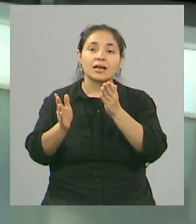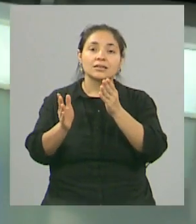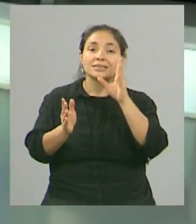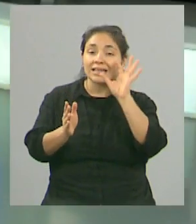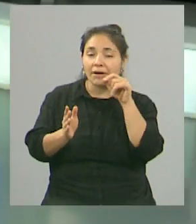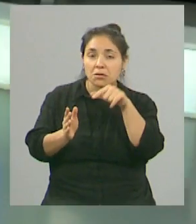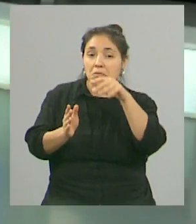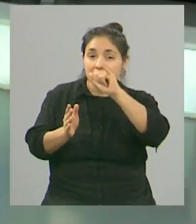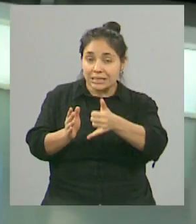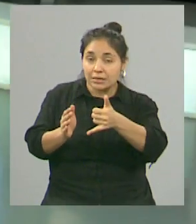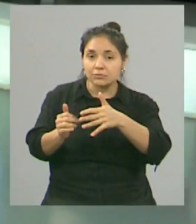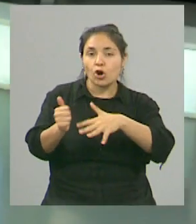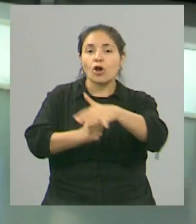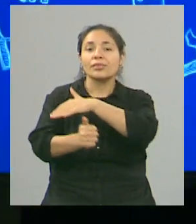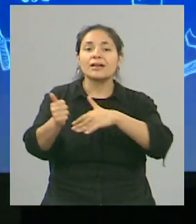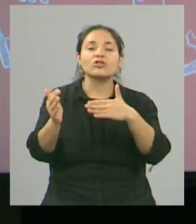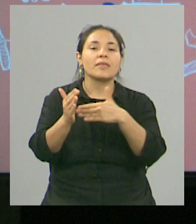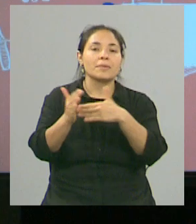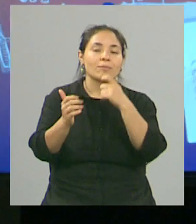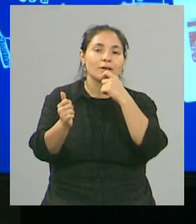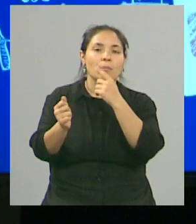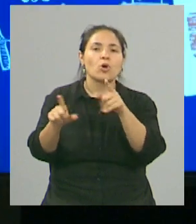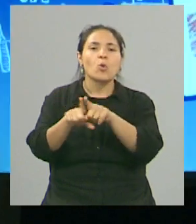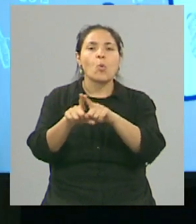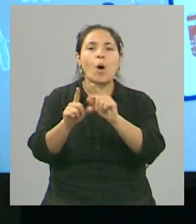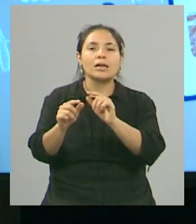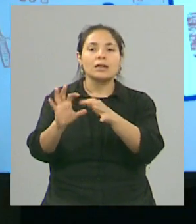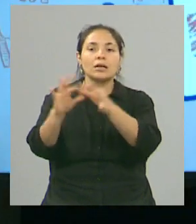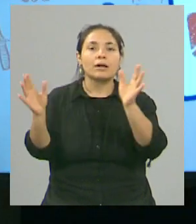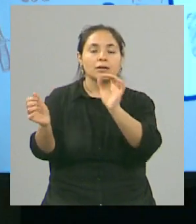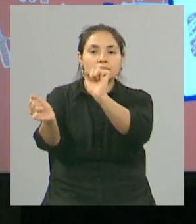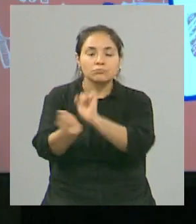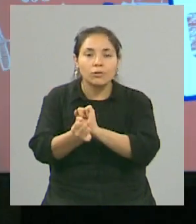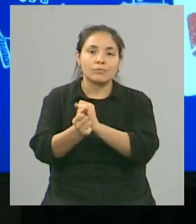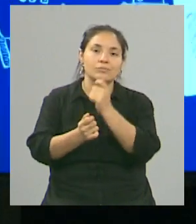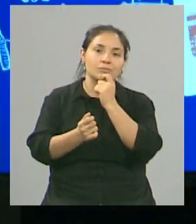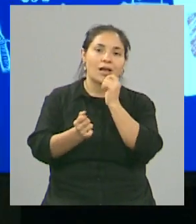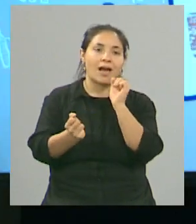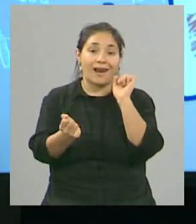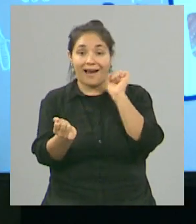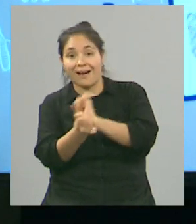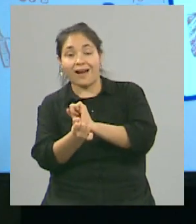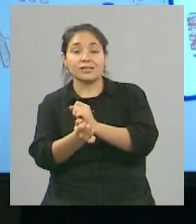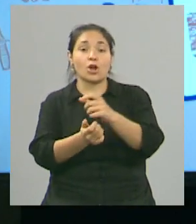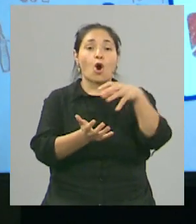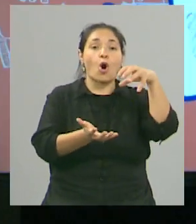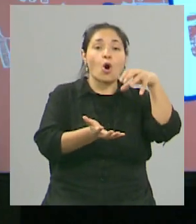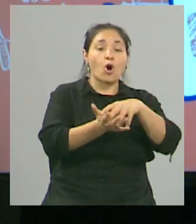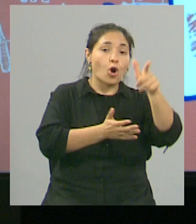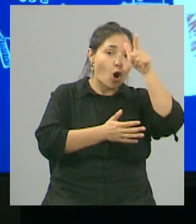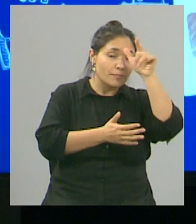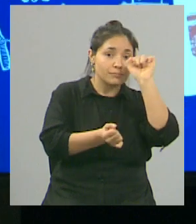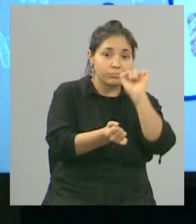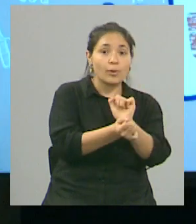un contexto de restricción de autonomía o de privación de libertad, comisaría, cárcel, un lugar de